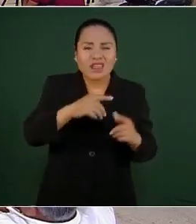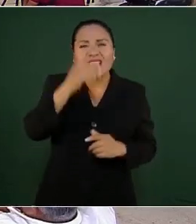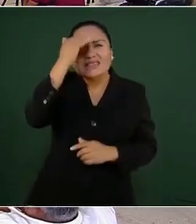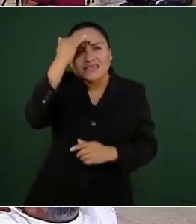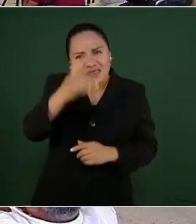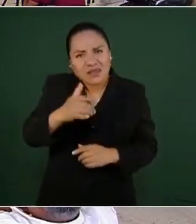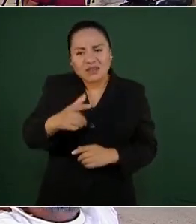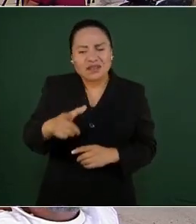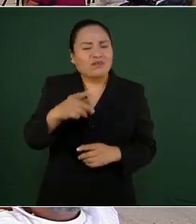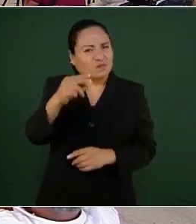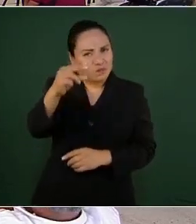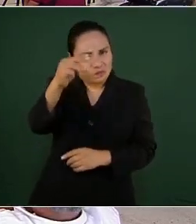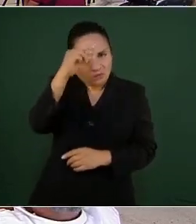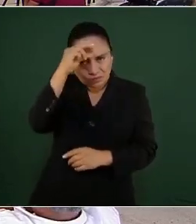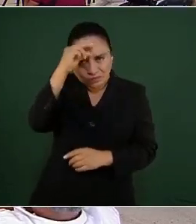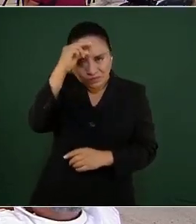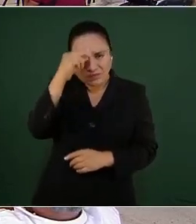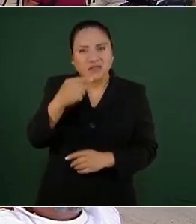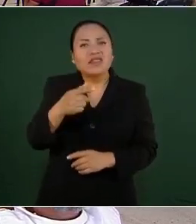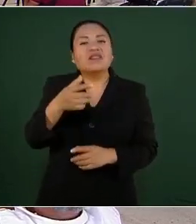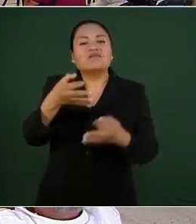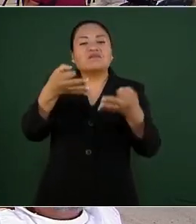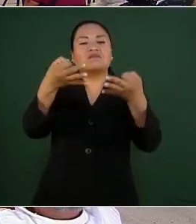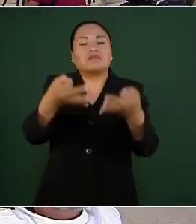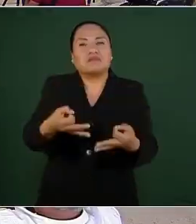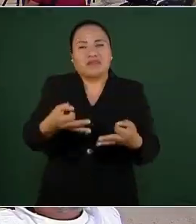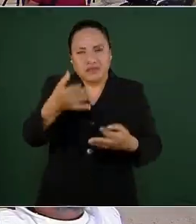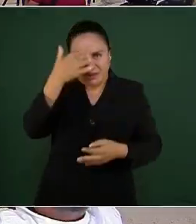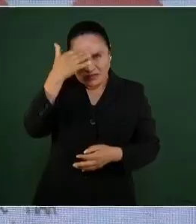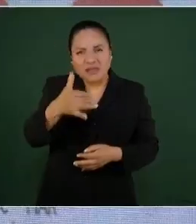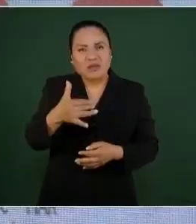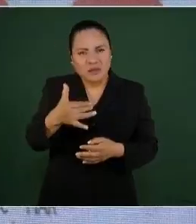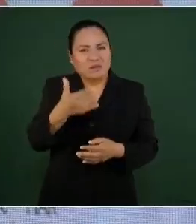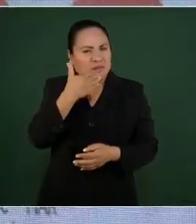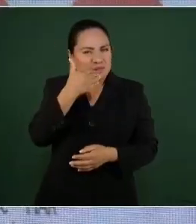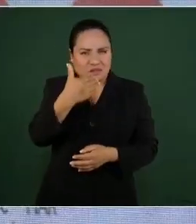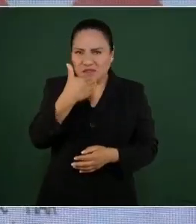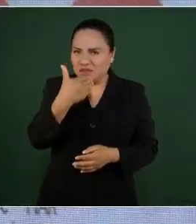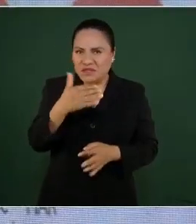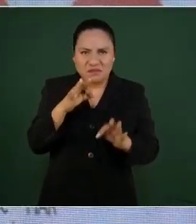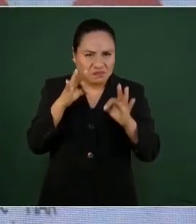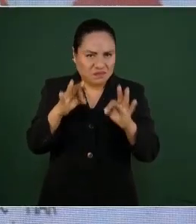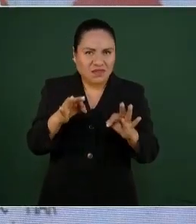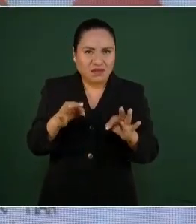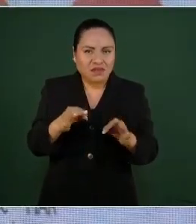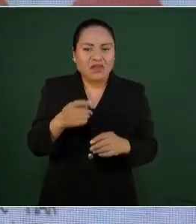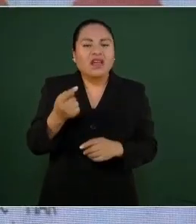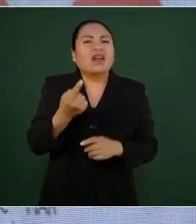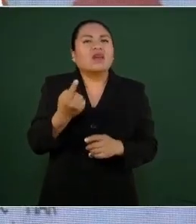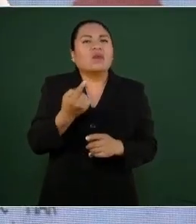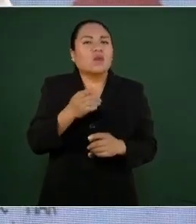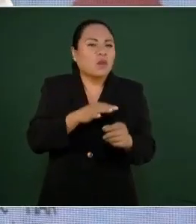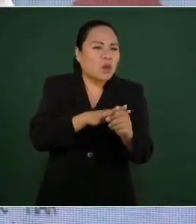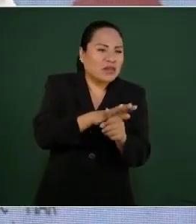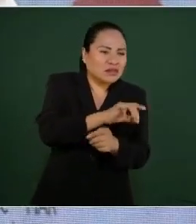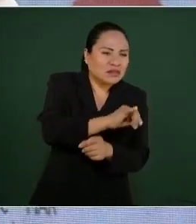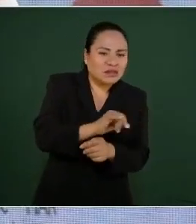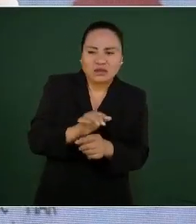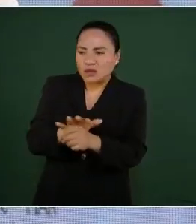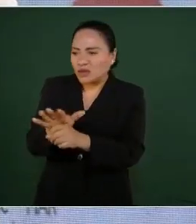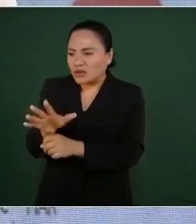inteligencia y tiene un instinto certero. Sabe muy bien lo que le conviene y lo que no le